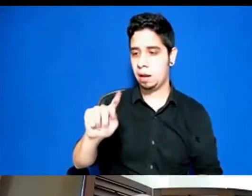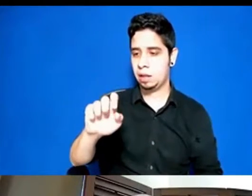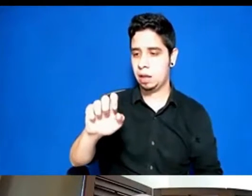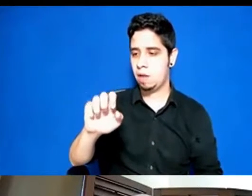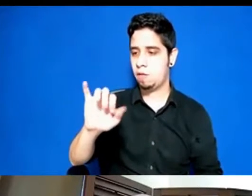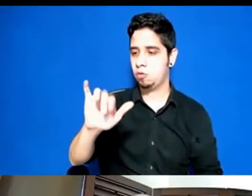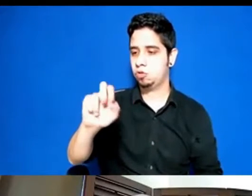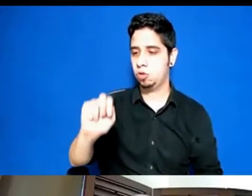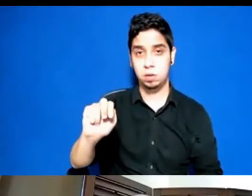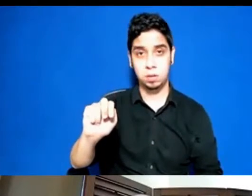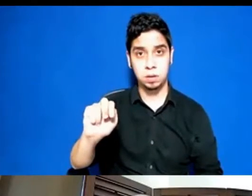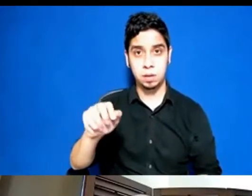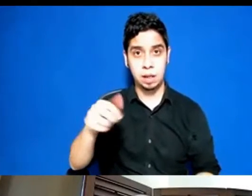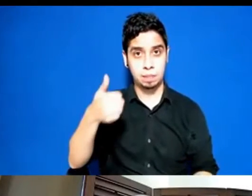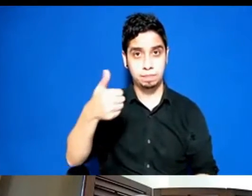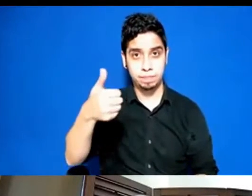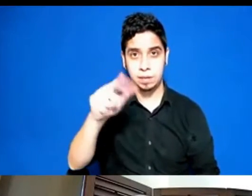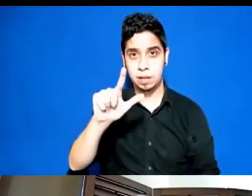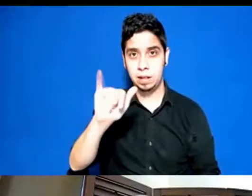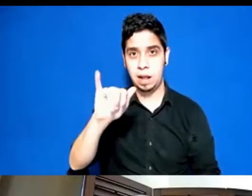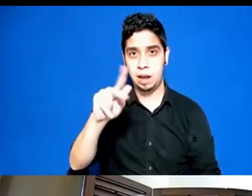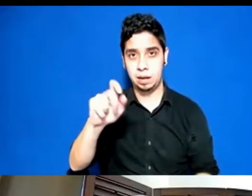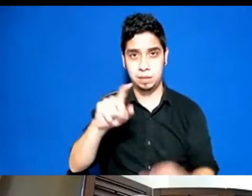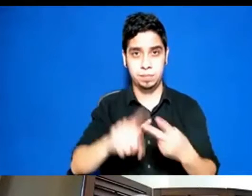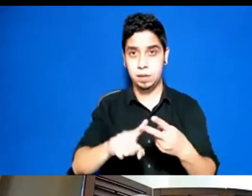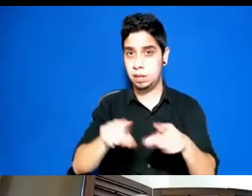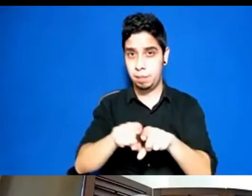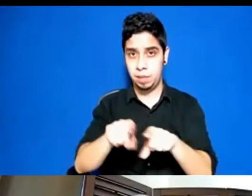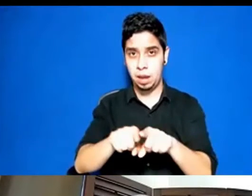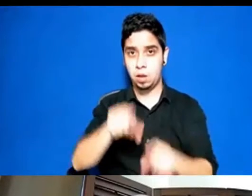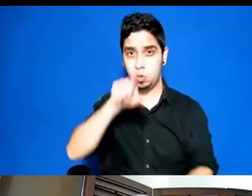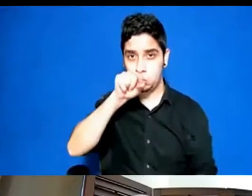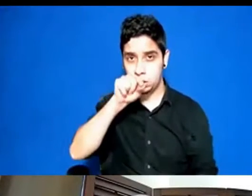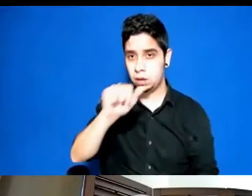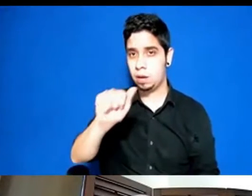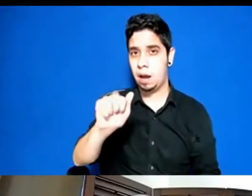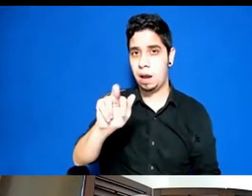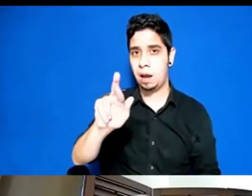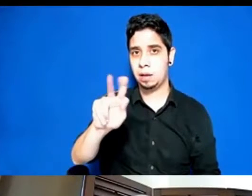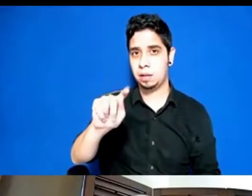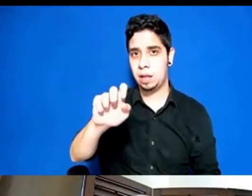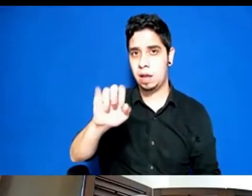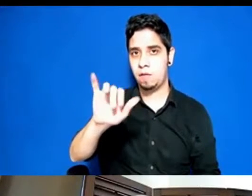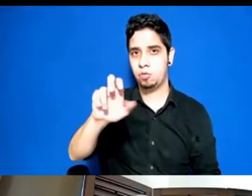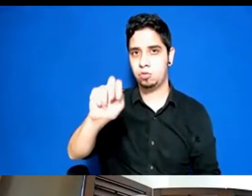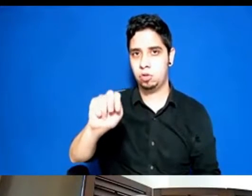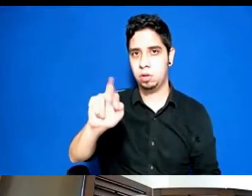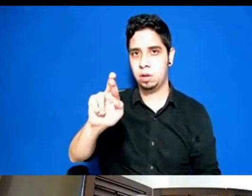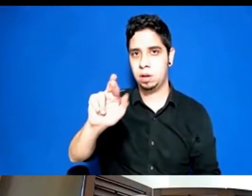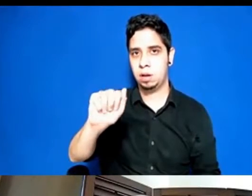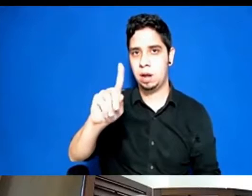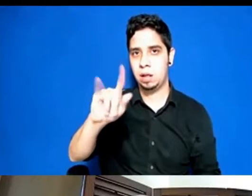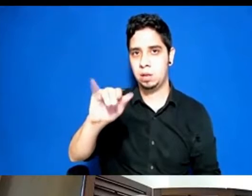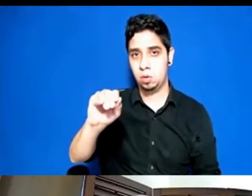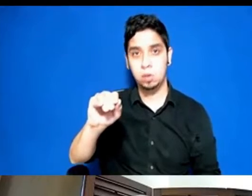dan like. También estamos en Twitter como Arte Fusión Radio, ahí nos dan follow y también nos